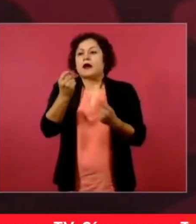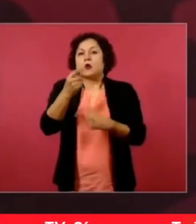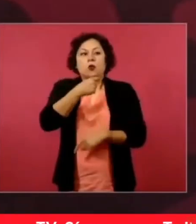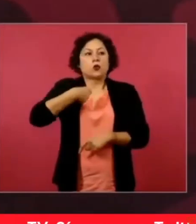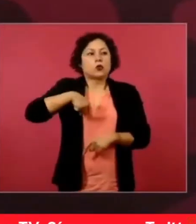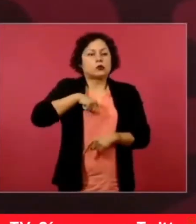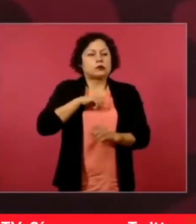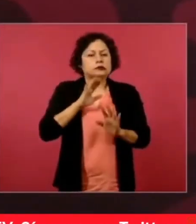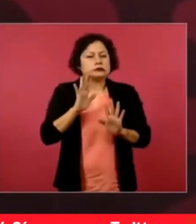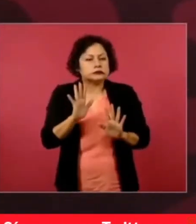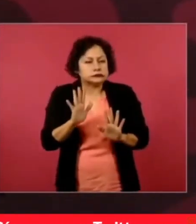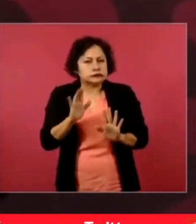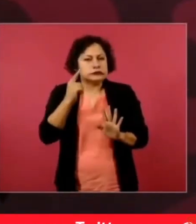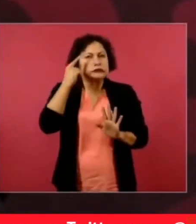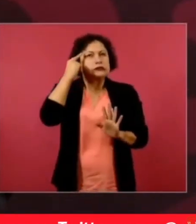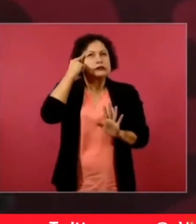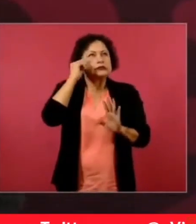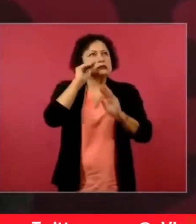tiempo